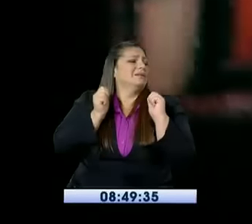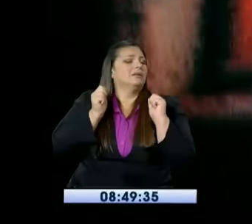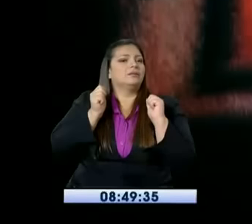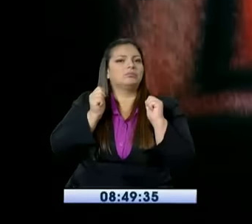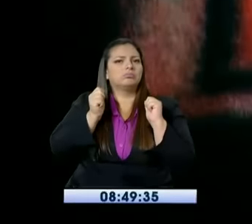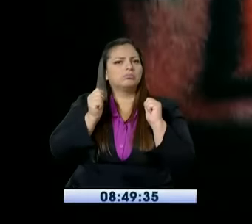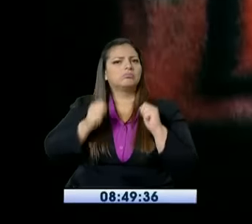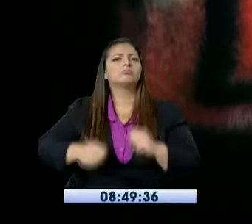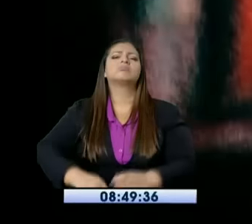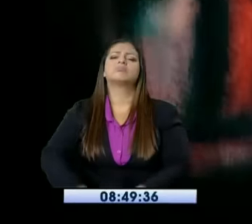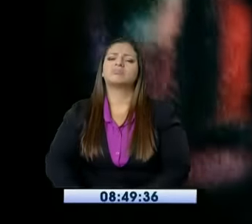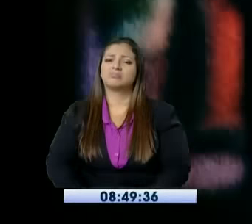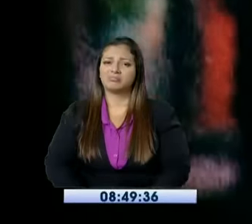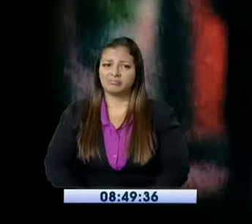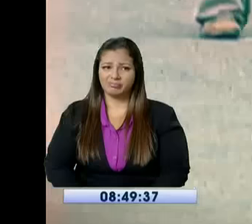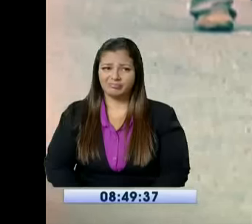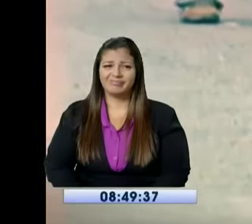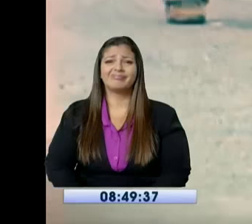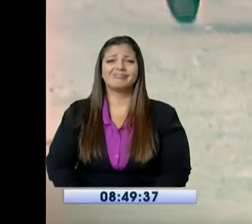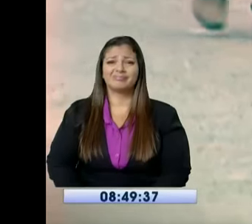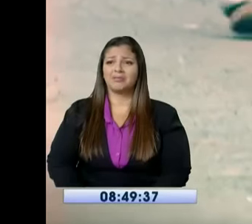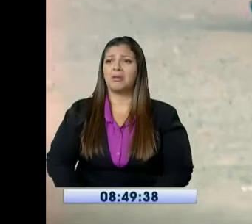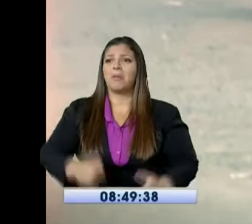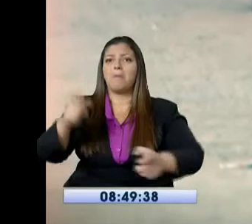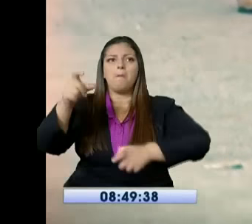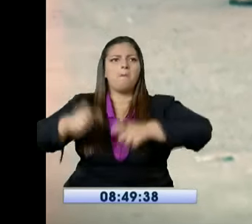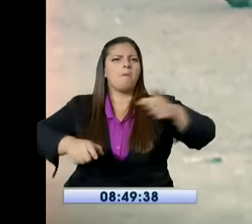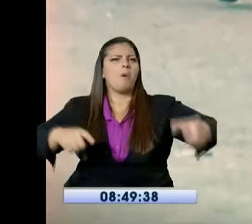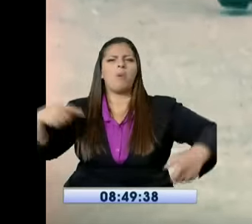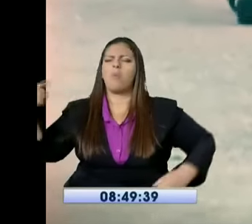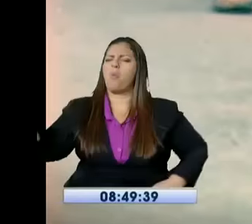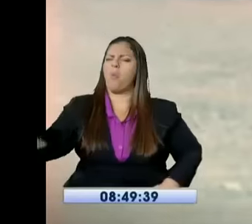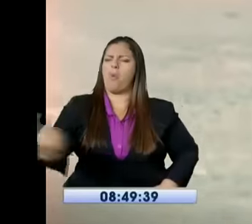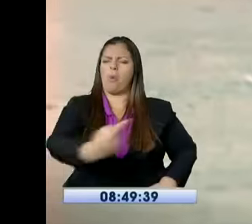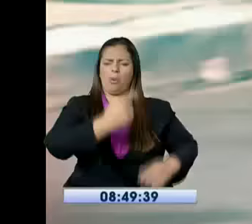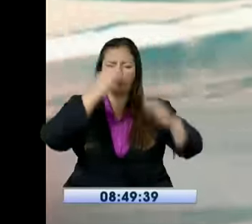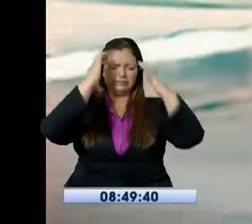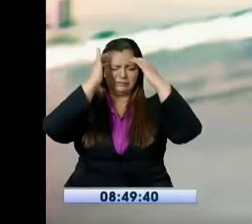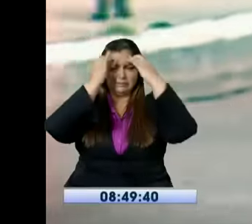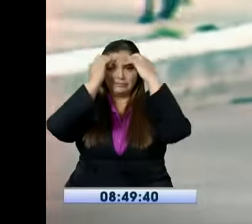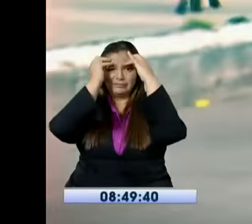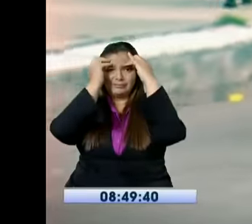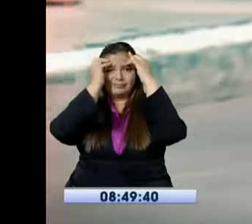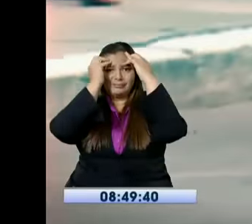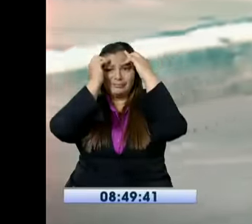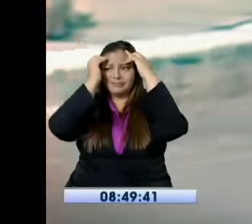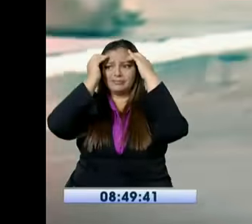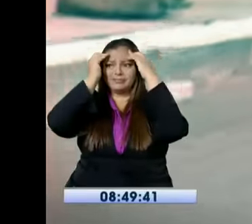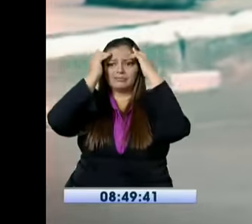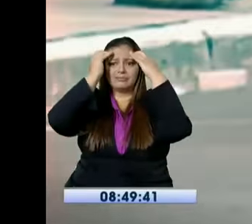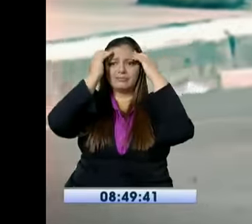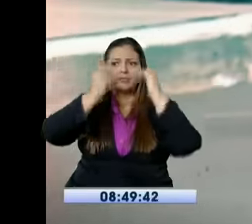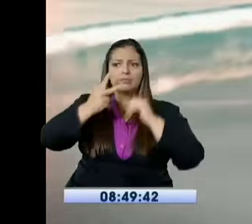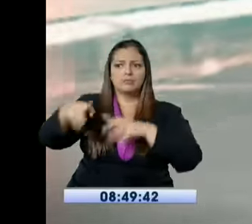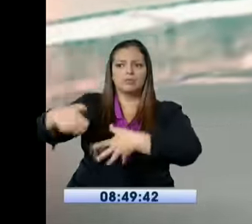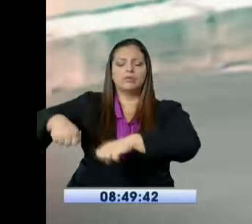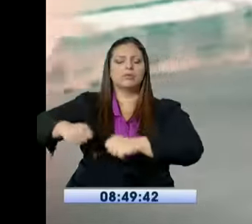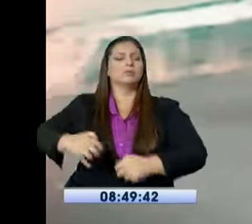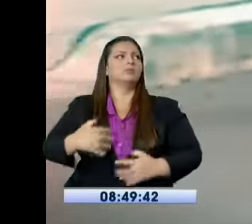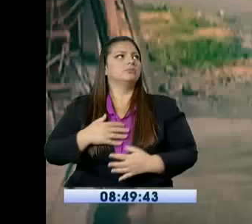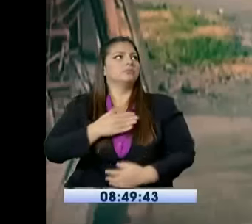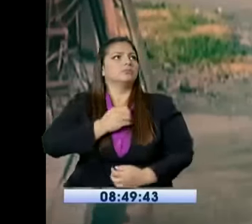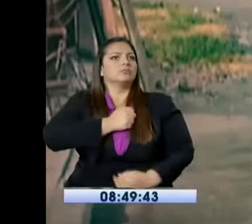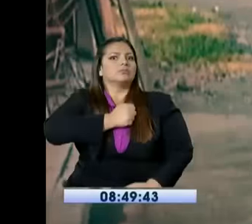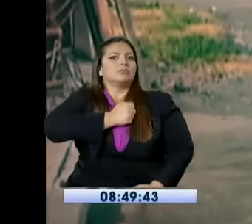últimos asesinatos han desatado una psicosis colectiva en el bloque 3 de la cooperativa Unión de Bananeros, en el Guasmo